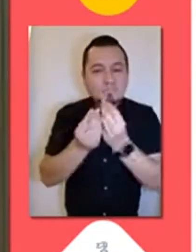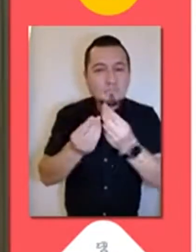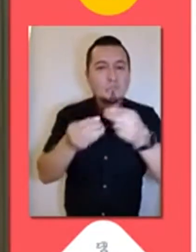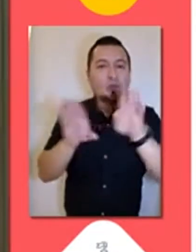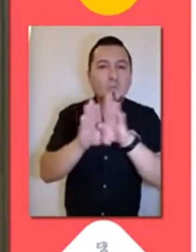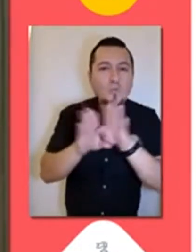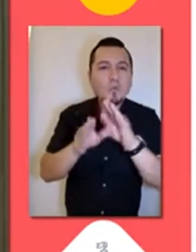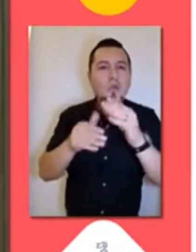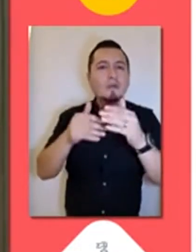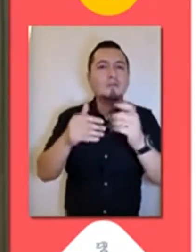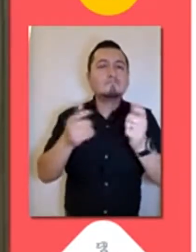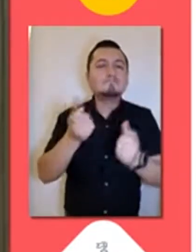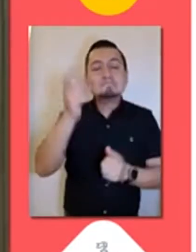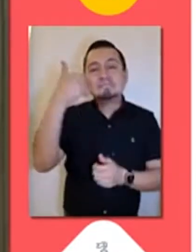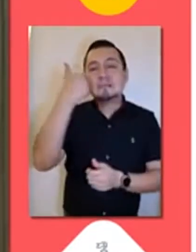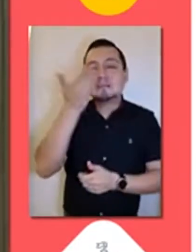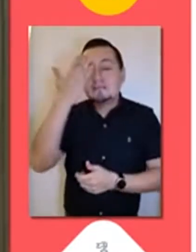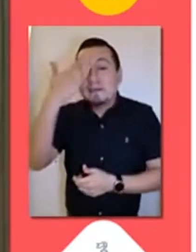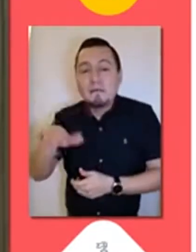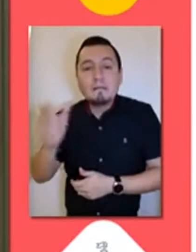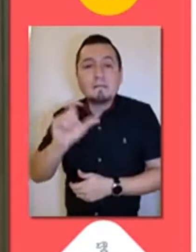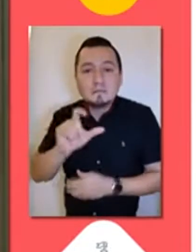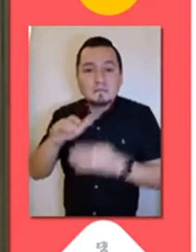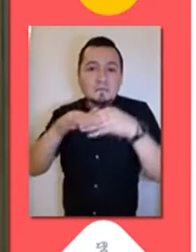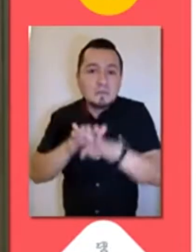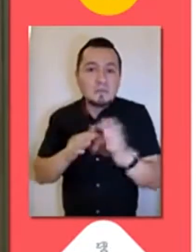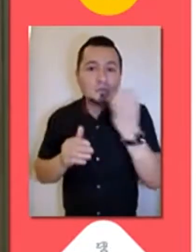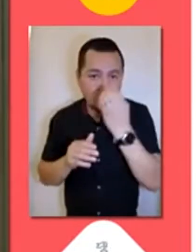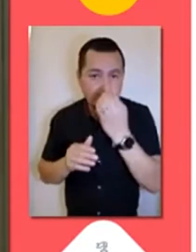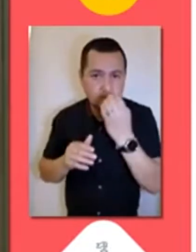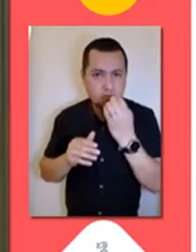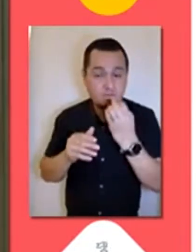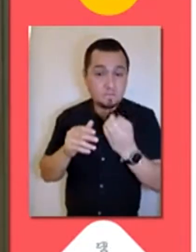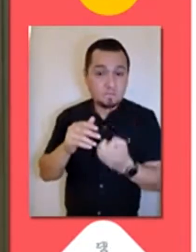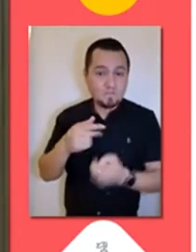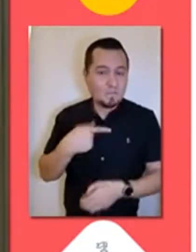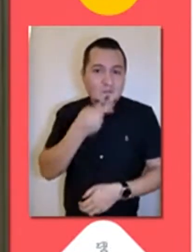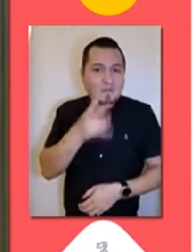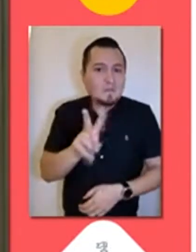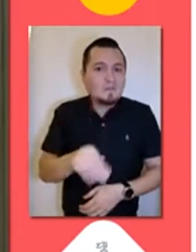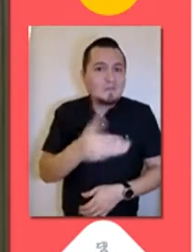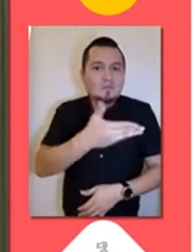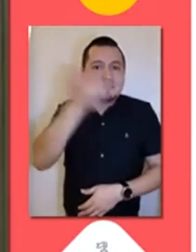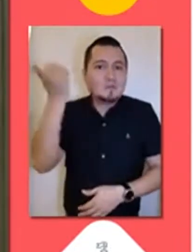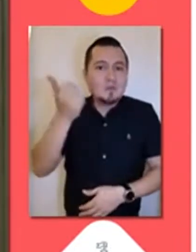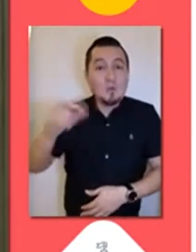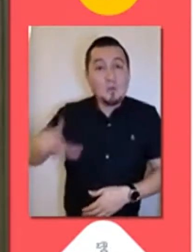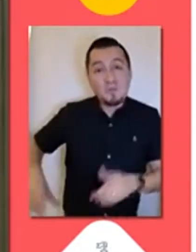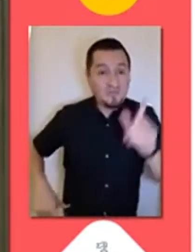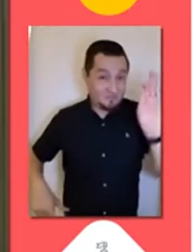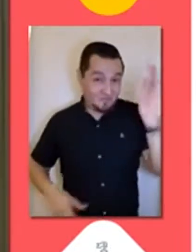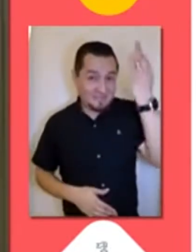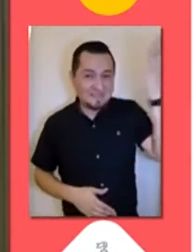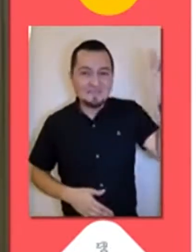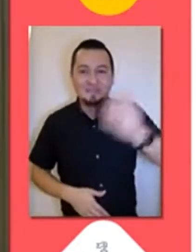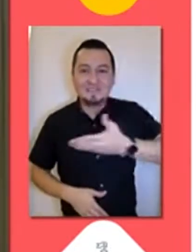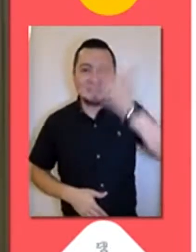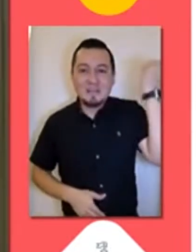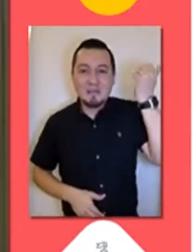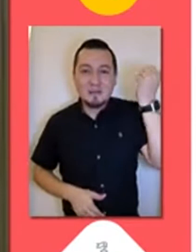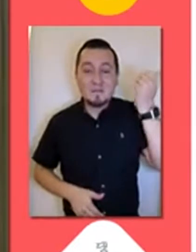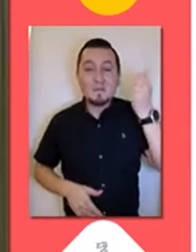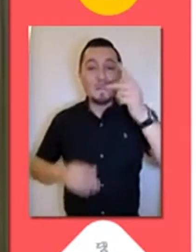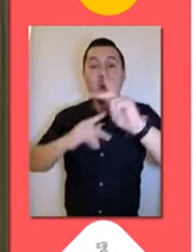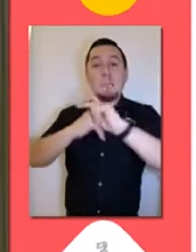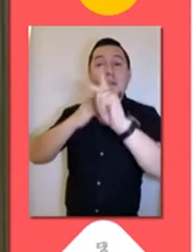mensaje que dé certeza de cuándo se va a regresar a clases. No lo sabemos, no lo sabe el gobierno federal, no lo sabe el gobierno de